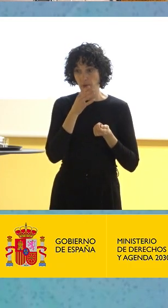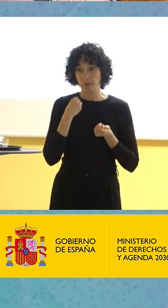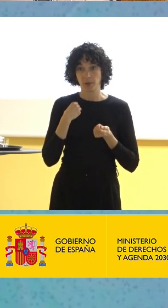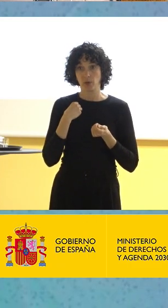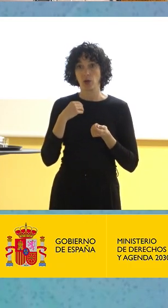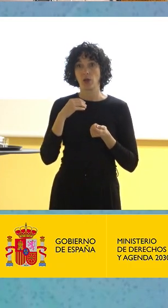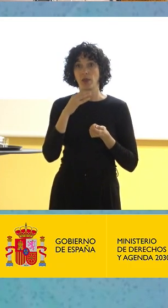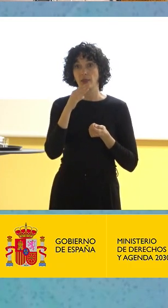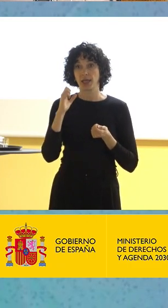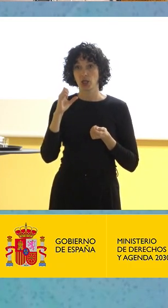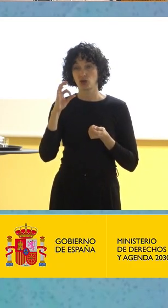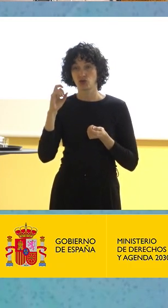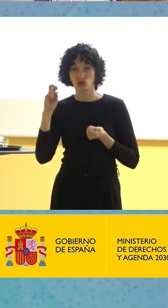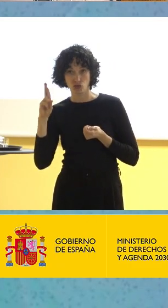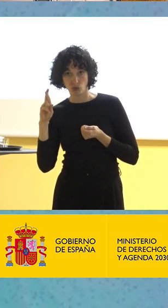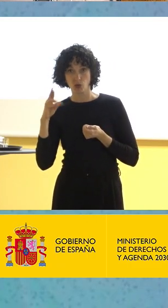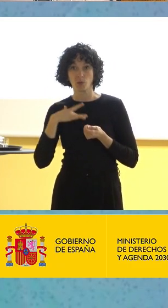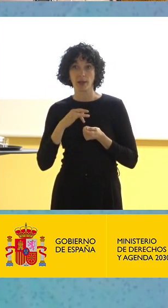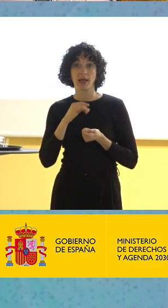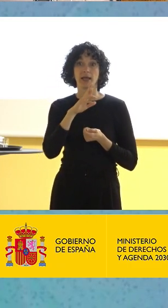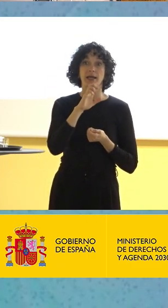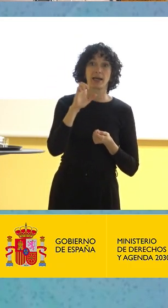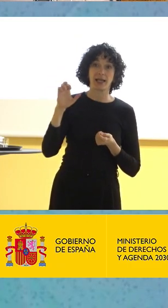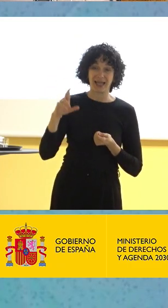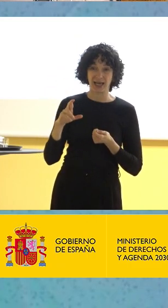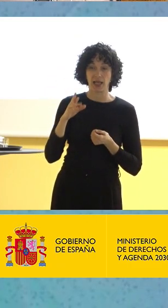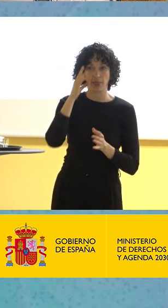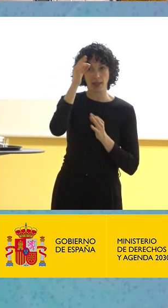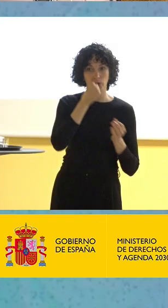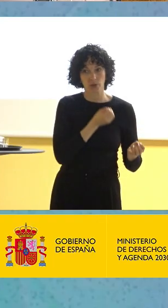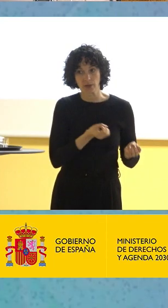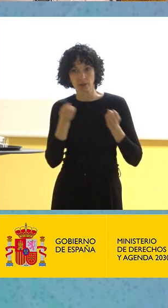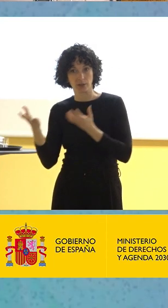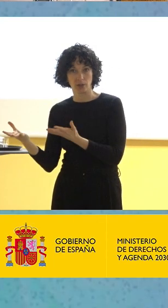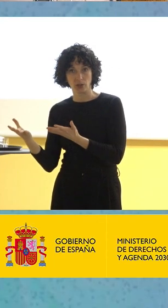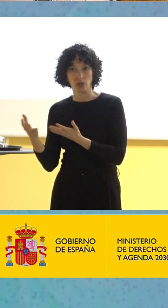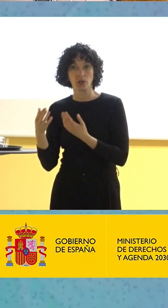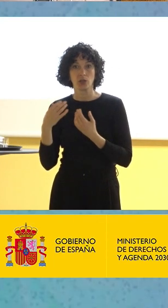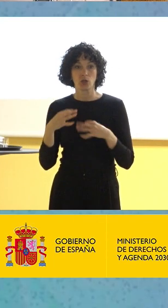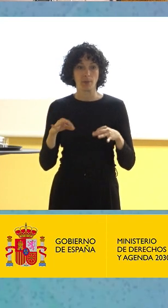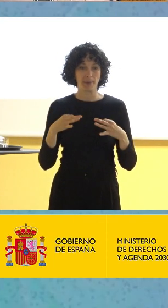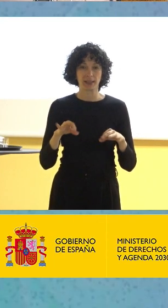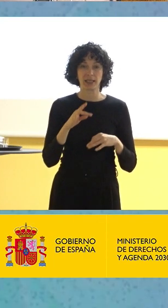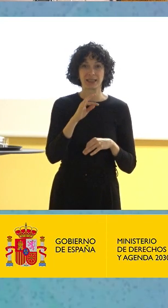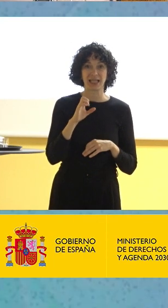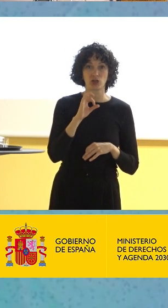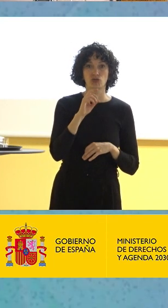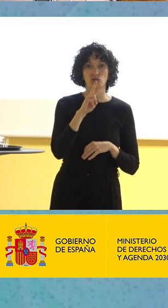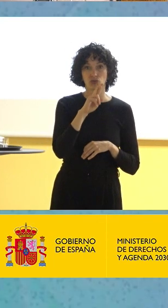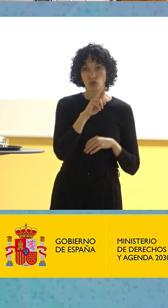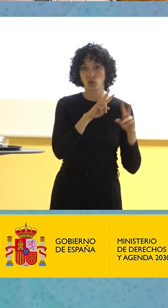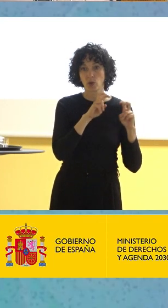estos datos directamente al REER, que es una medida que sí que se hace con los CESUR nuevos, pero no con los que